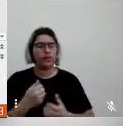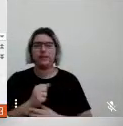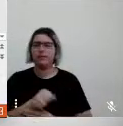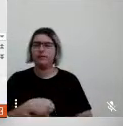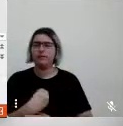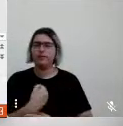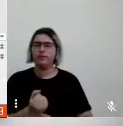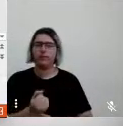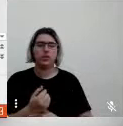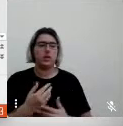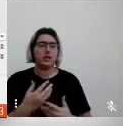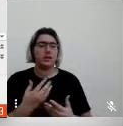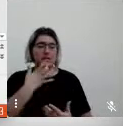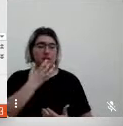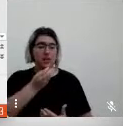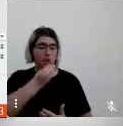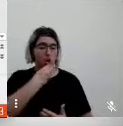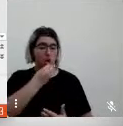lo que ingerimos importa.